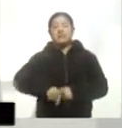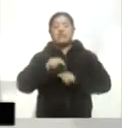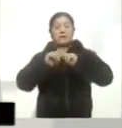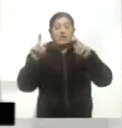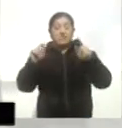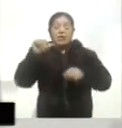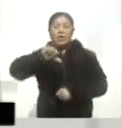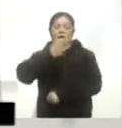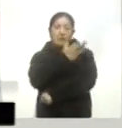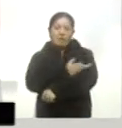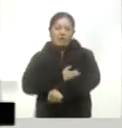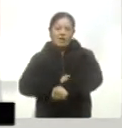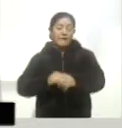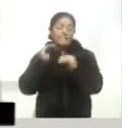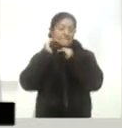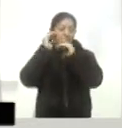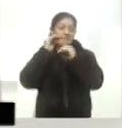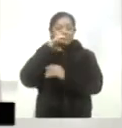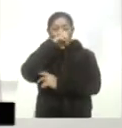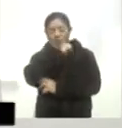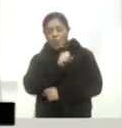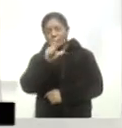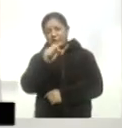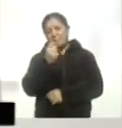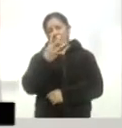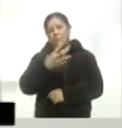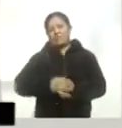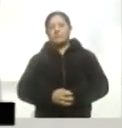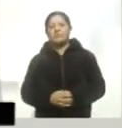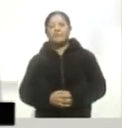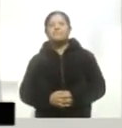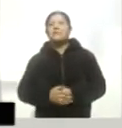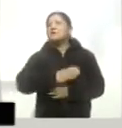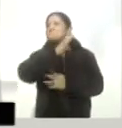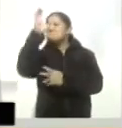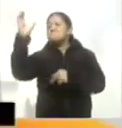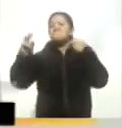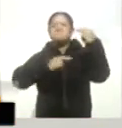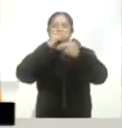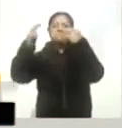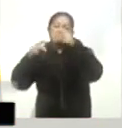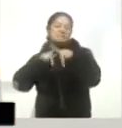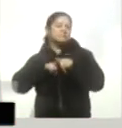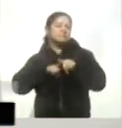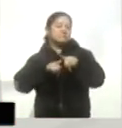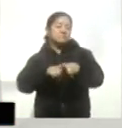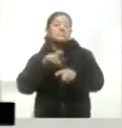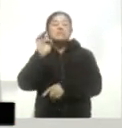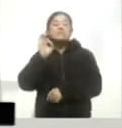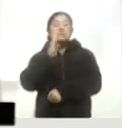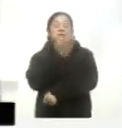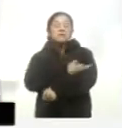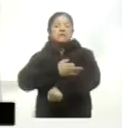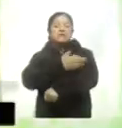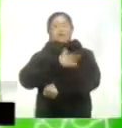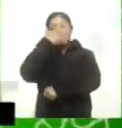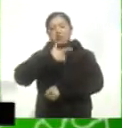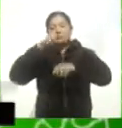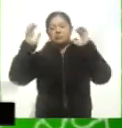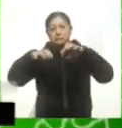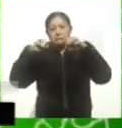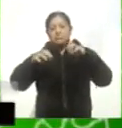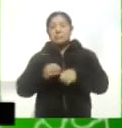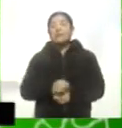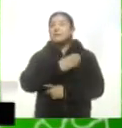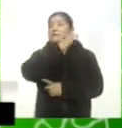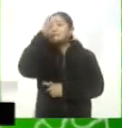Tlaxcala esta tarde la temperatura máxima será de 24 grados, prevalece cielo nublado con posibles precipitaciones por la tarde y noche. Cielo medio